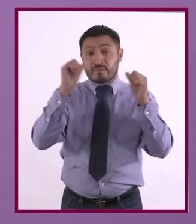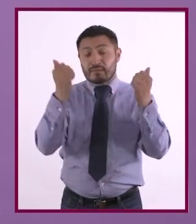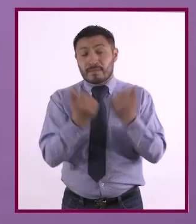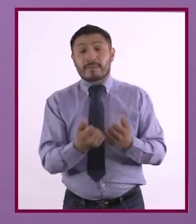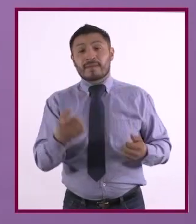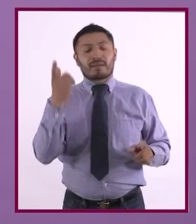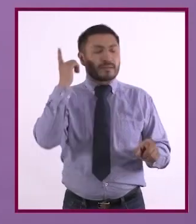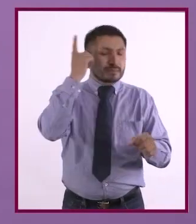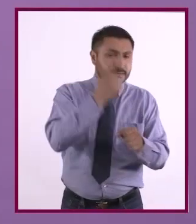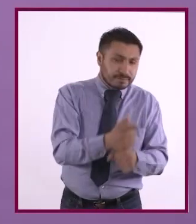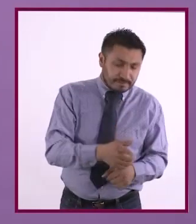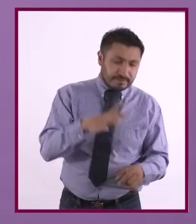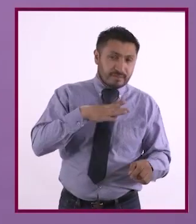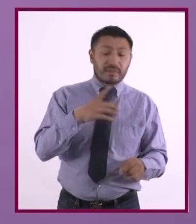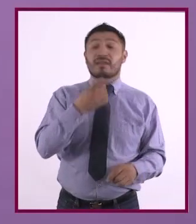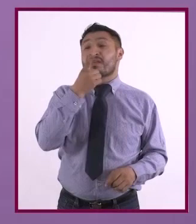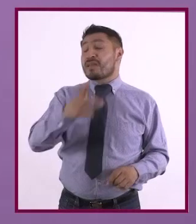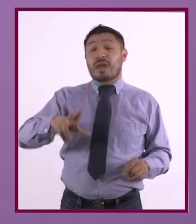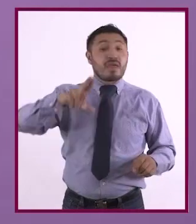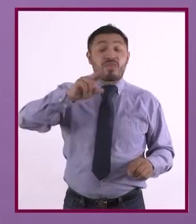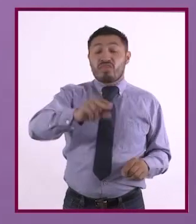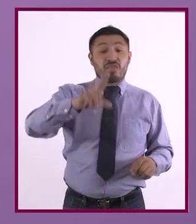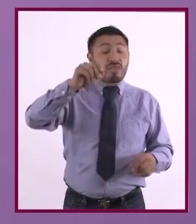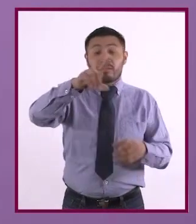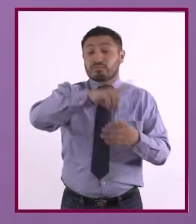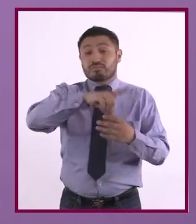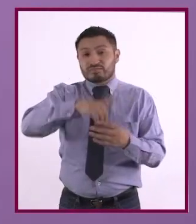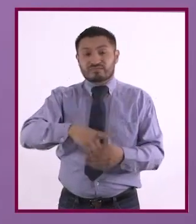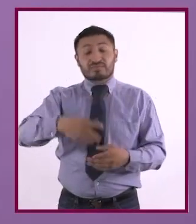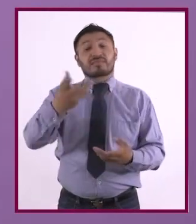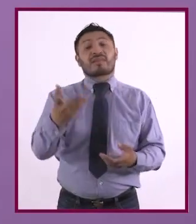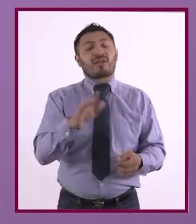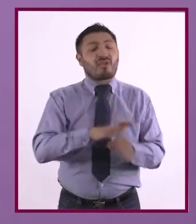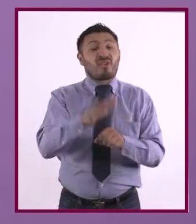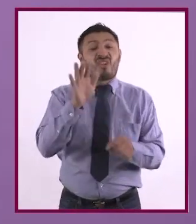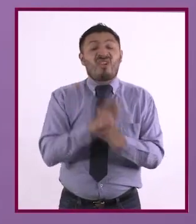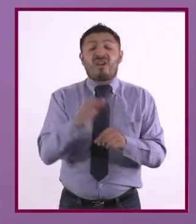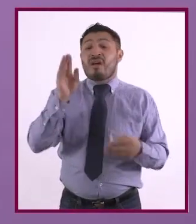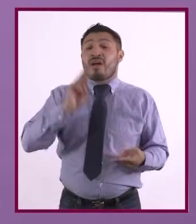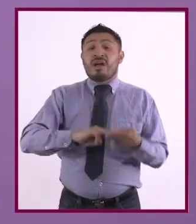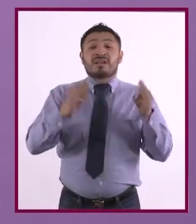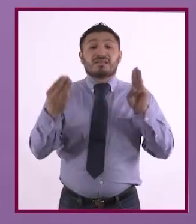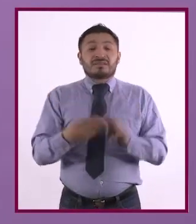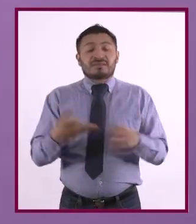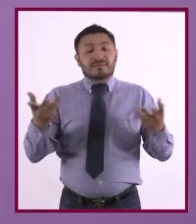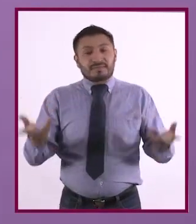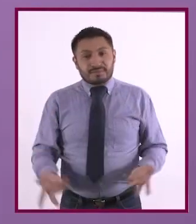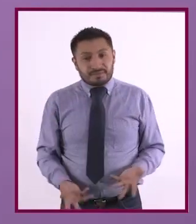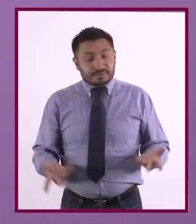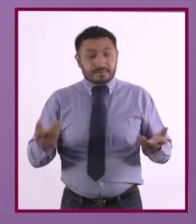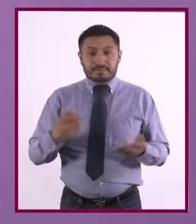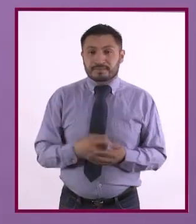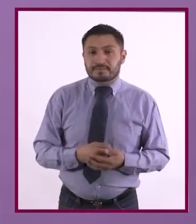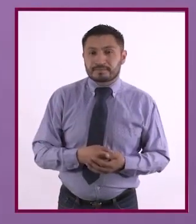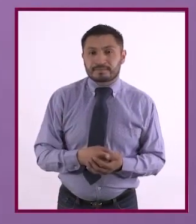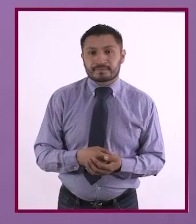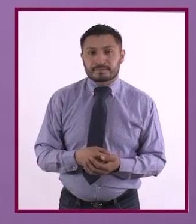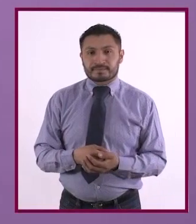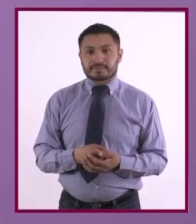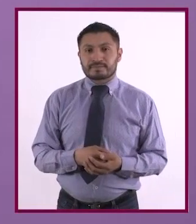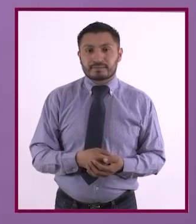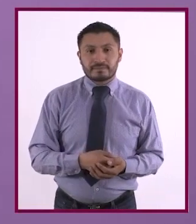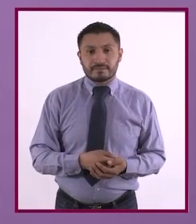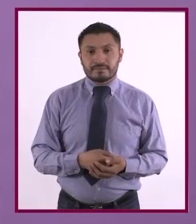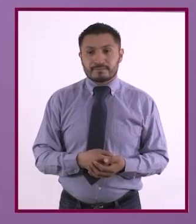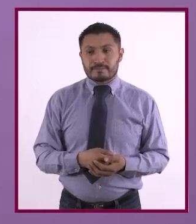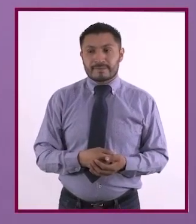causa de la negativa a la donación de órganos de un familiar, es decir, la principal causa de negativa a la aprobación del consentimiento tácito